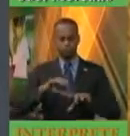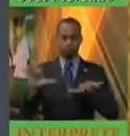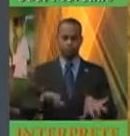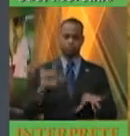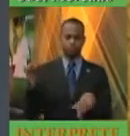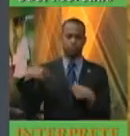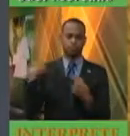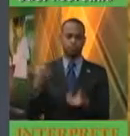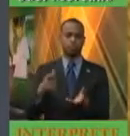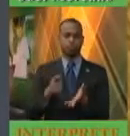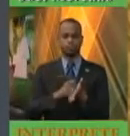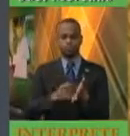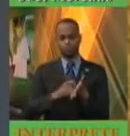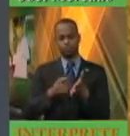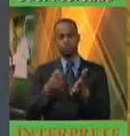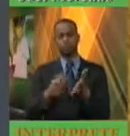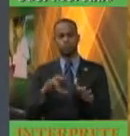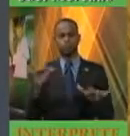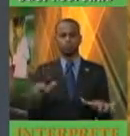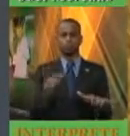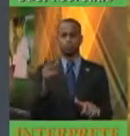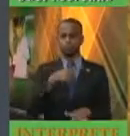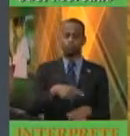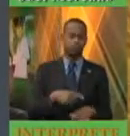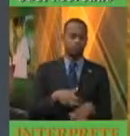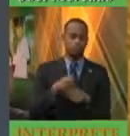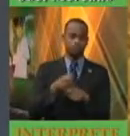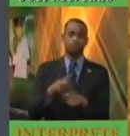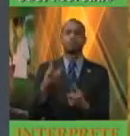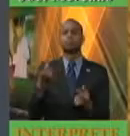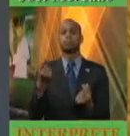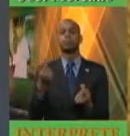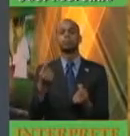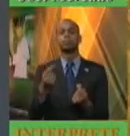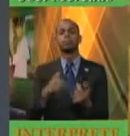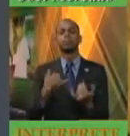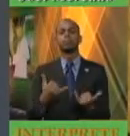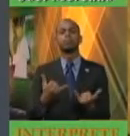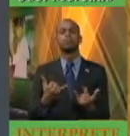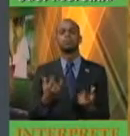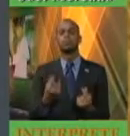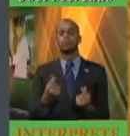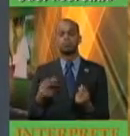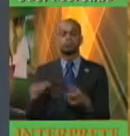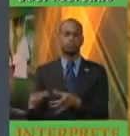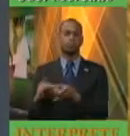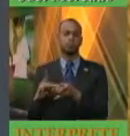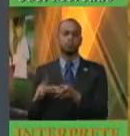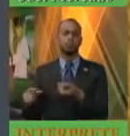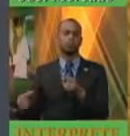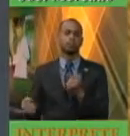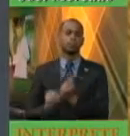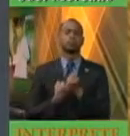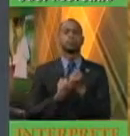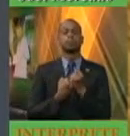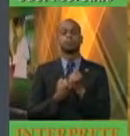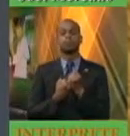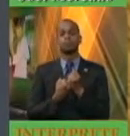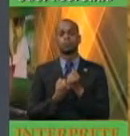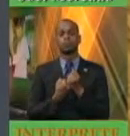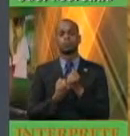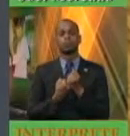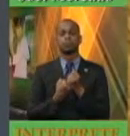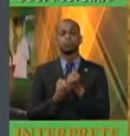todo lo que se firmó allí. Y los que no ganaron nos están sirviendo hoy de aliado para